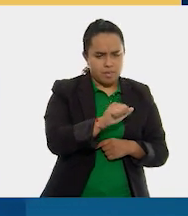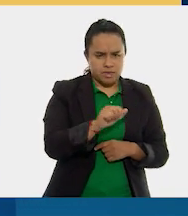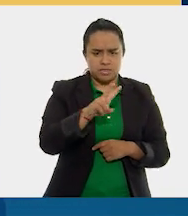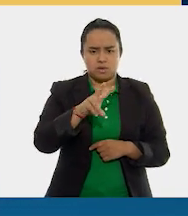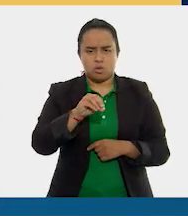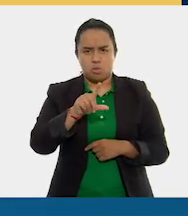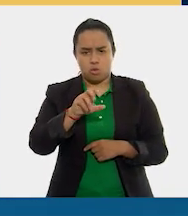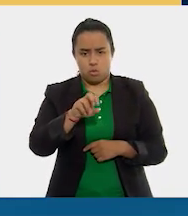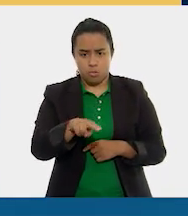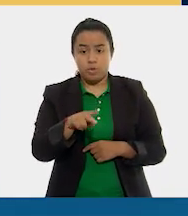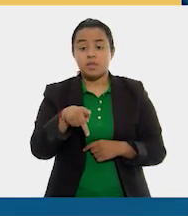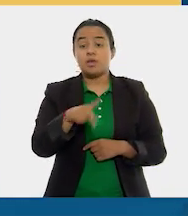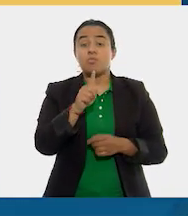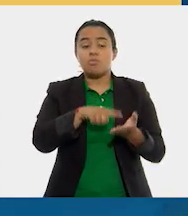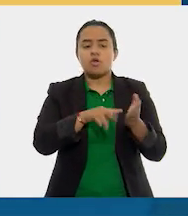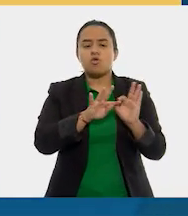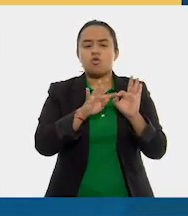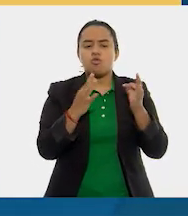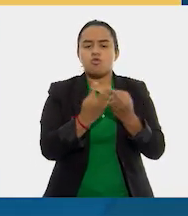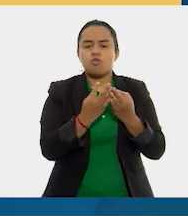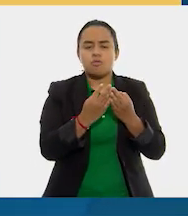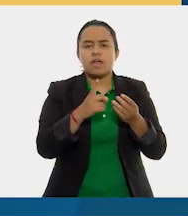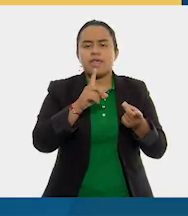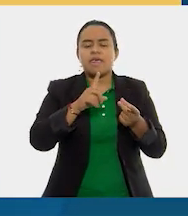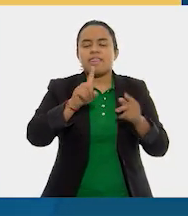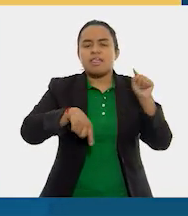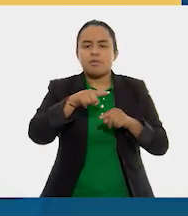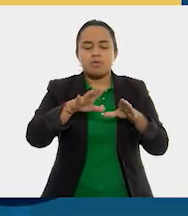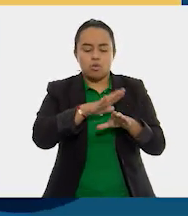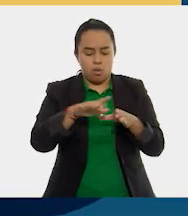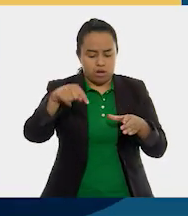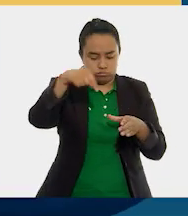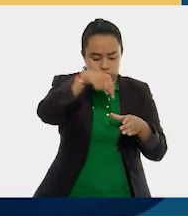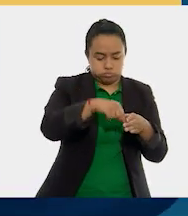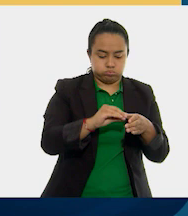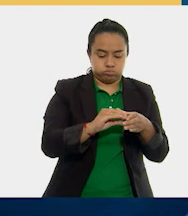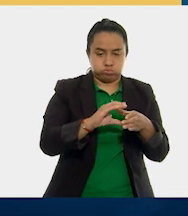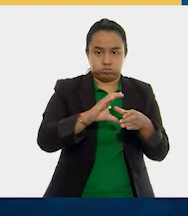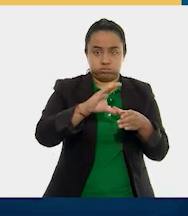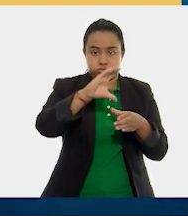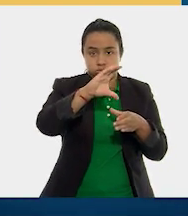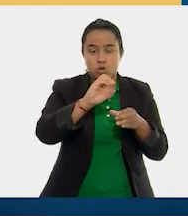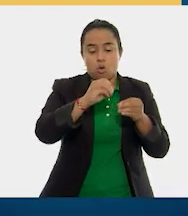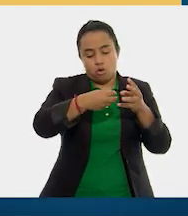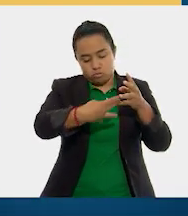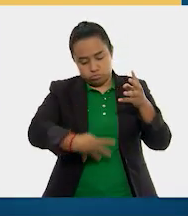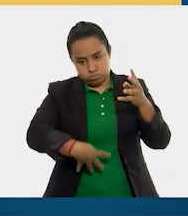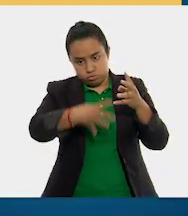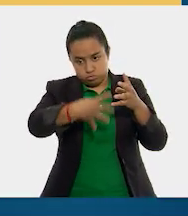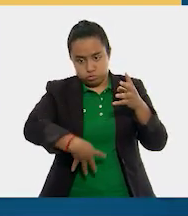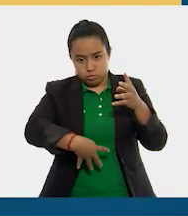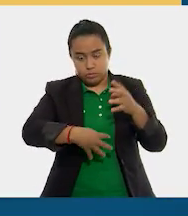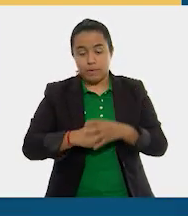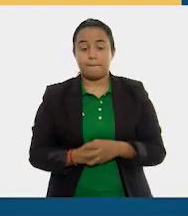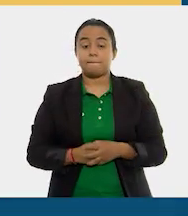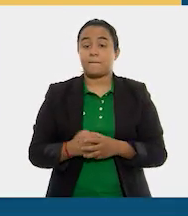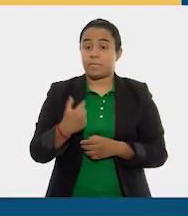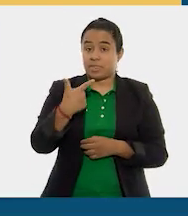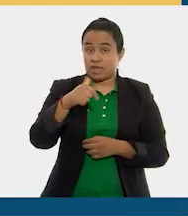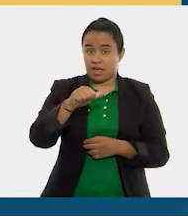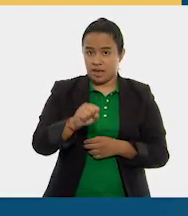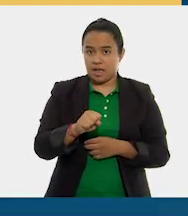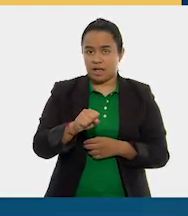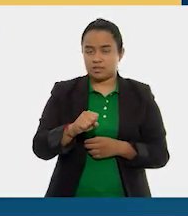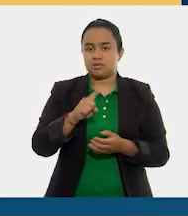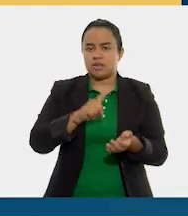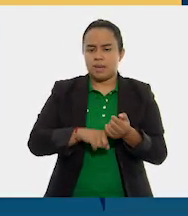constante, pero su forma se adapta al recipiente que lo contiene, fluyen o escurren. Los gases tienen